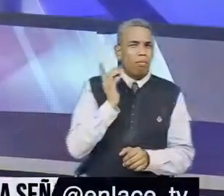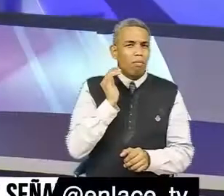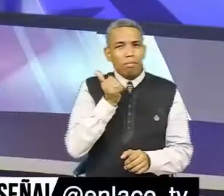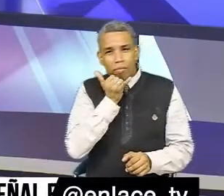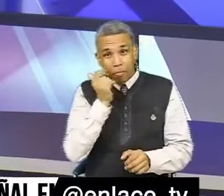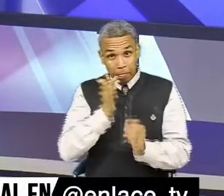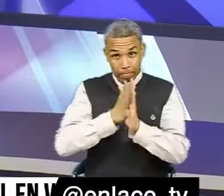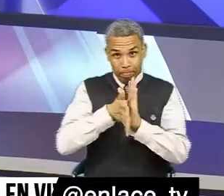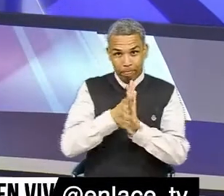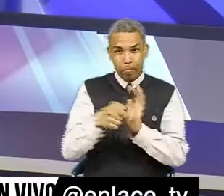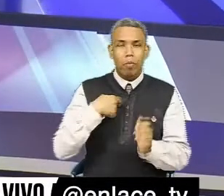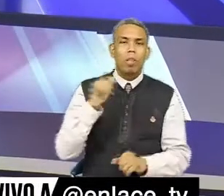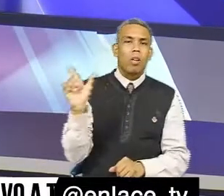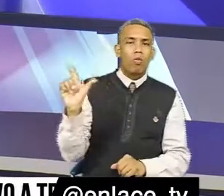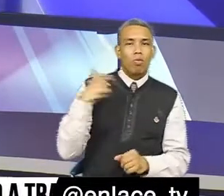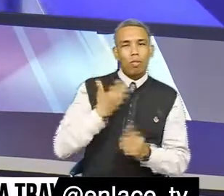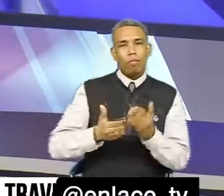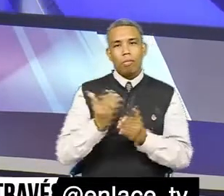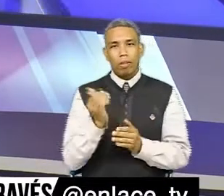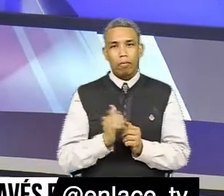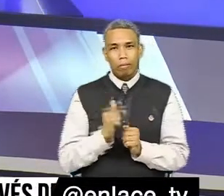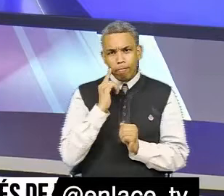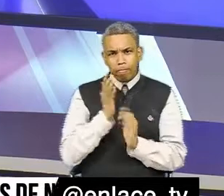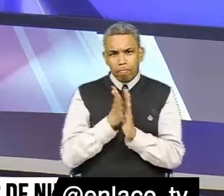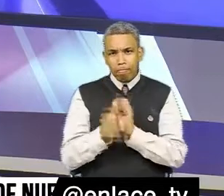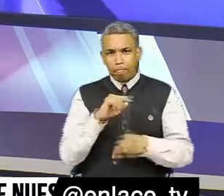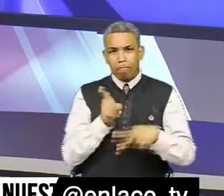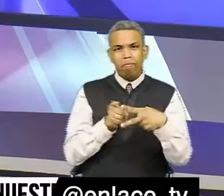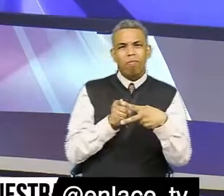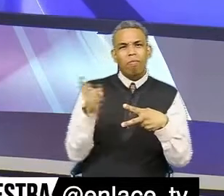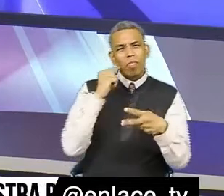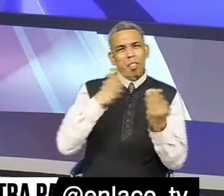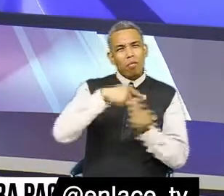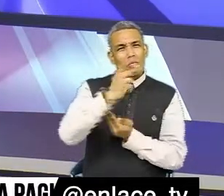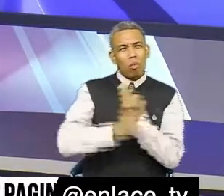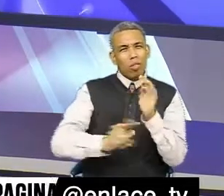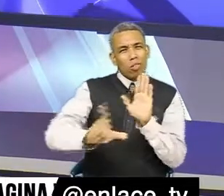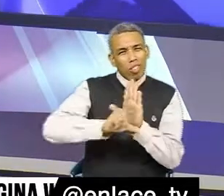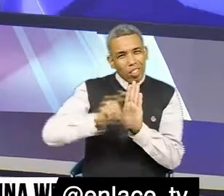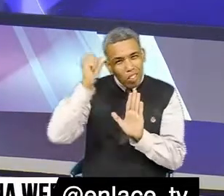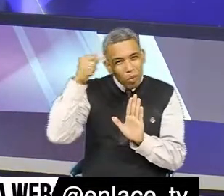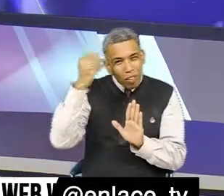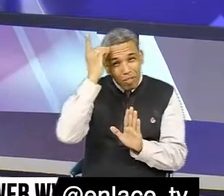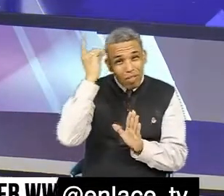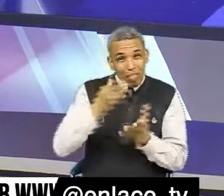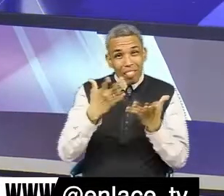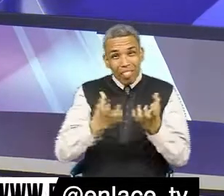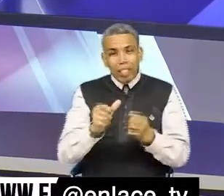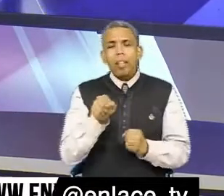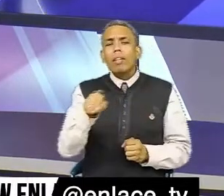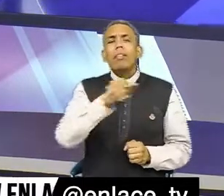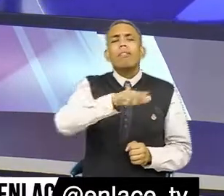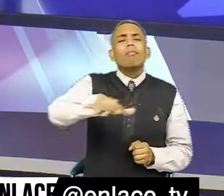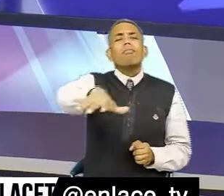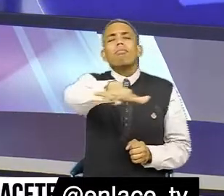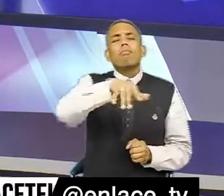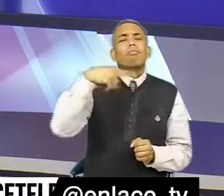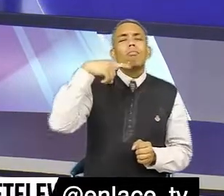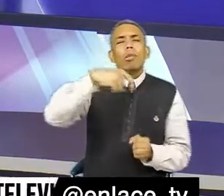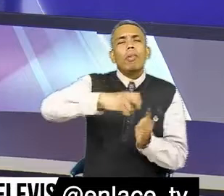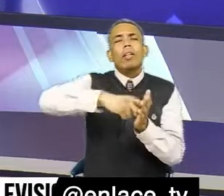inicio esta emisión contándoles que del conversatorio sobre el proyecto de ley que convertiría a barrancabermeja en distrito especial participan senadores